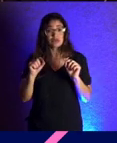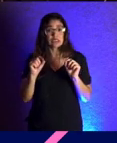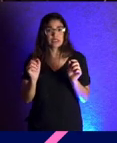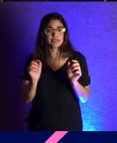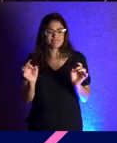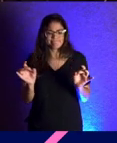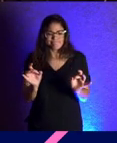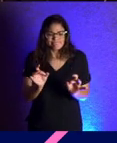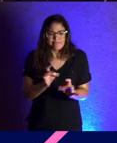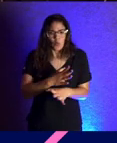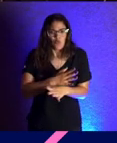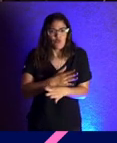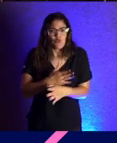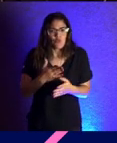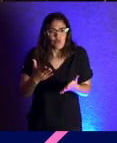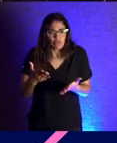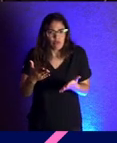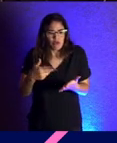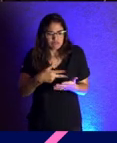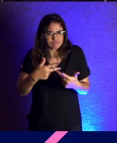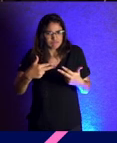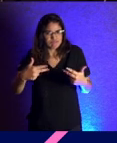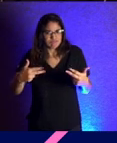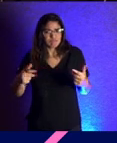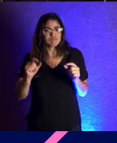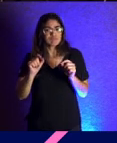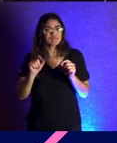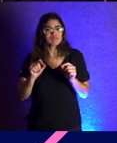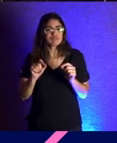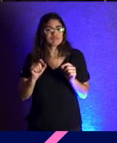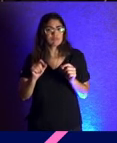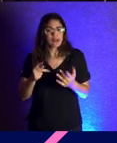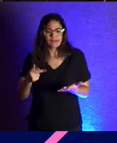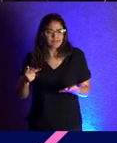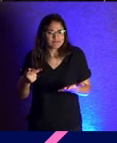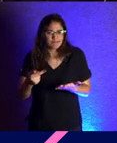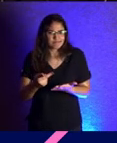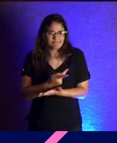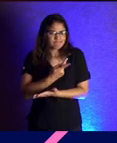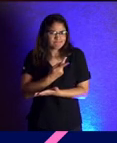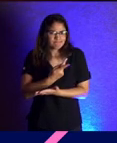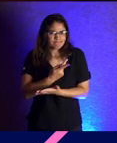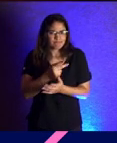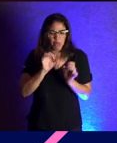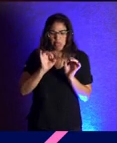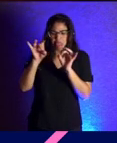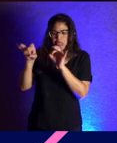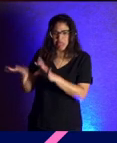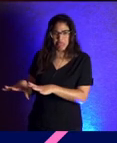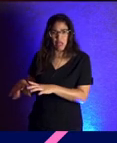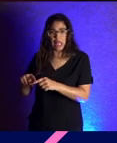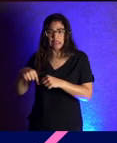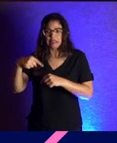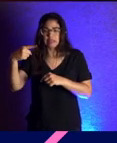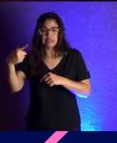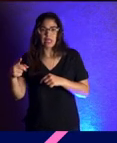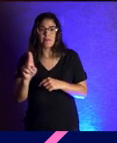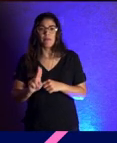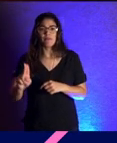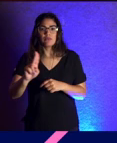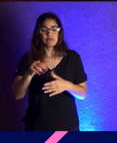esos textos y esas imágenes fueron utilizados en medio para las elecciones presidenciales, para decir